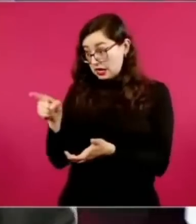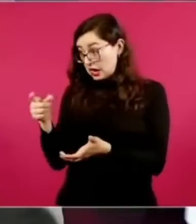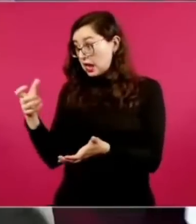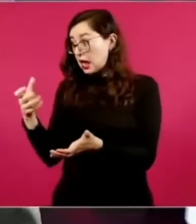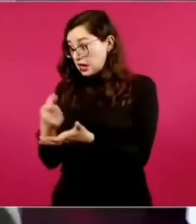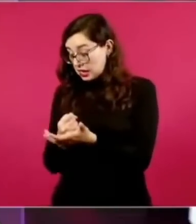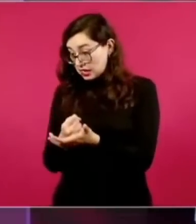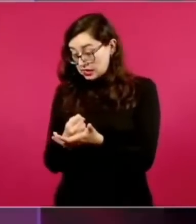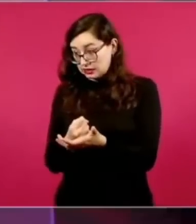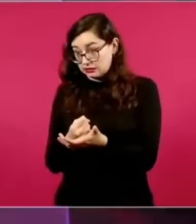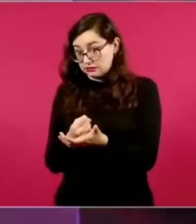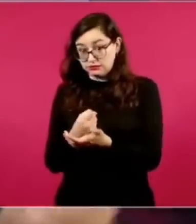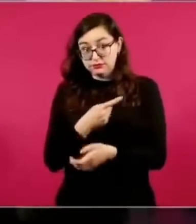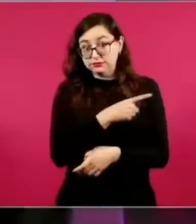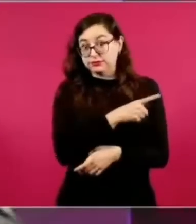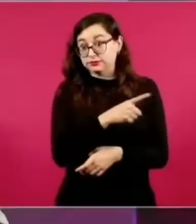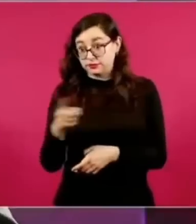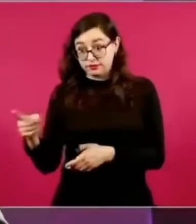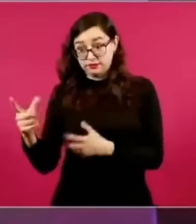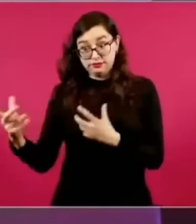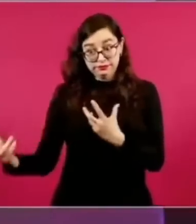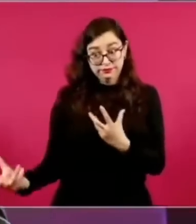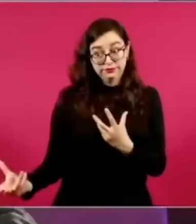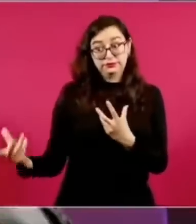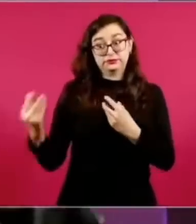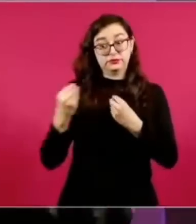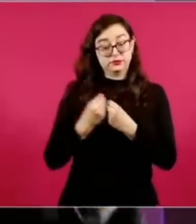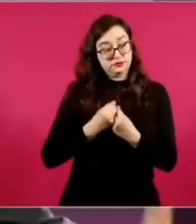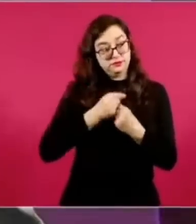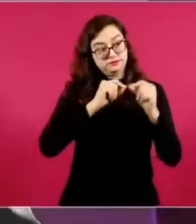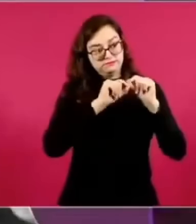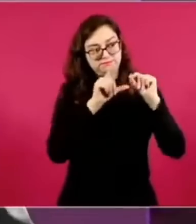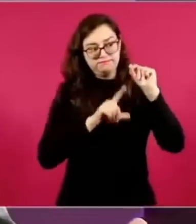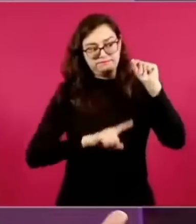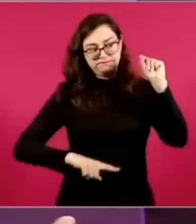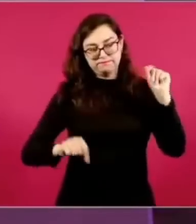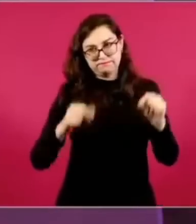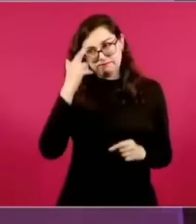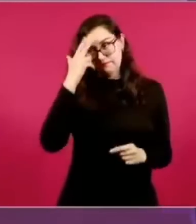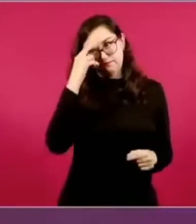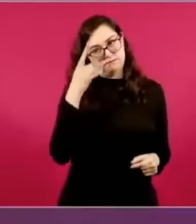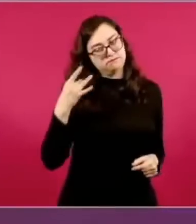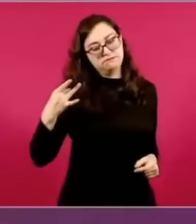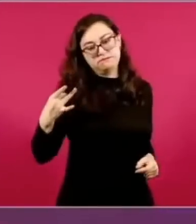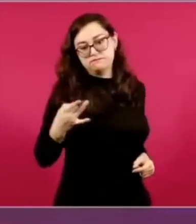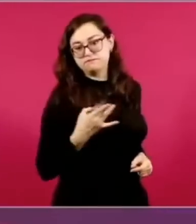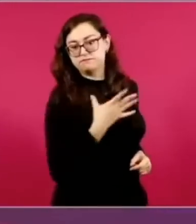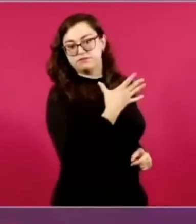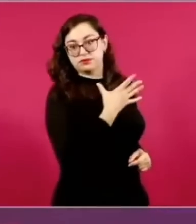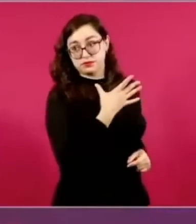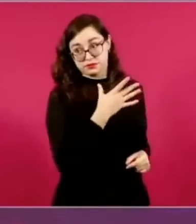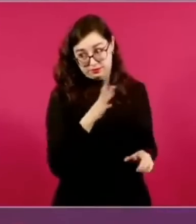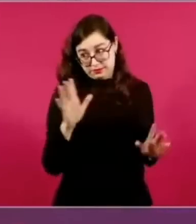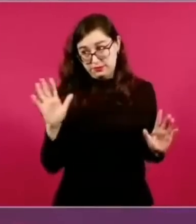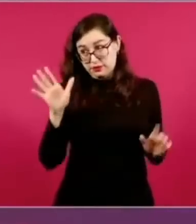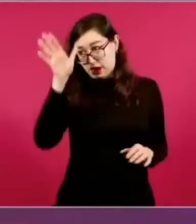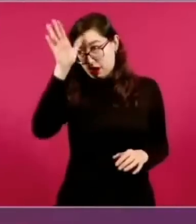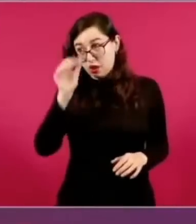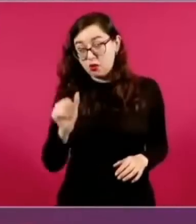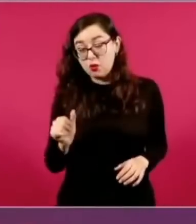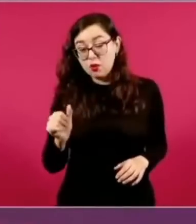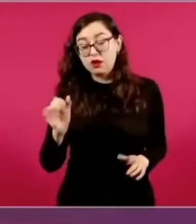Cuba, esos revolucionarios iban a venir a ayudarle para enfrentar aquí a la